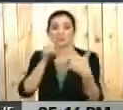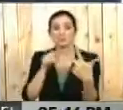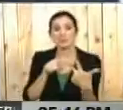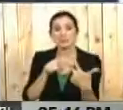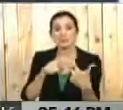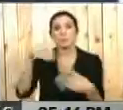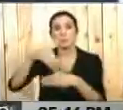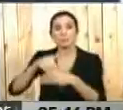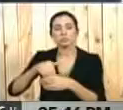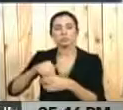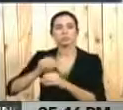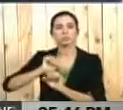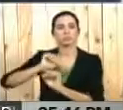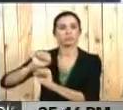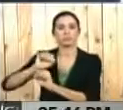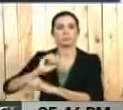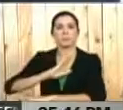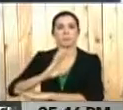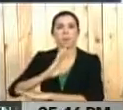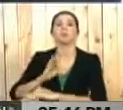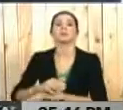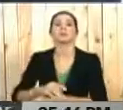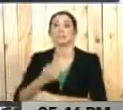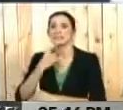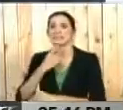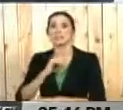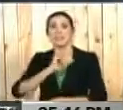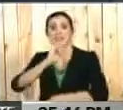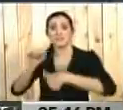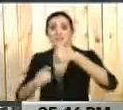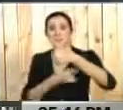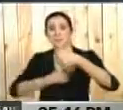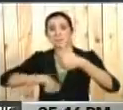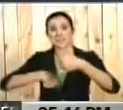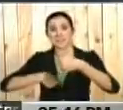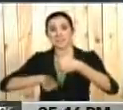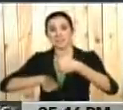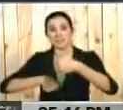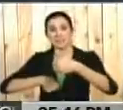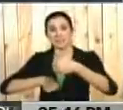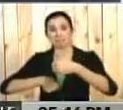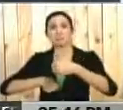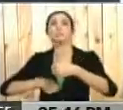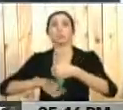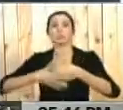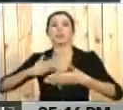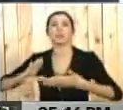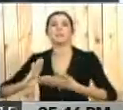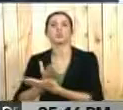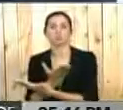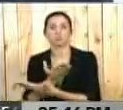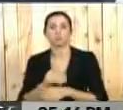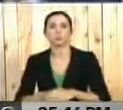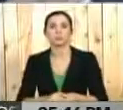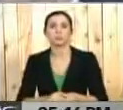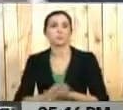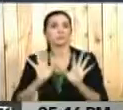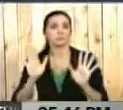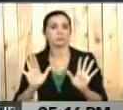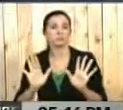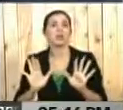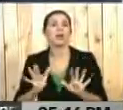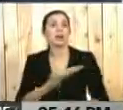censura que acarreen la remoción del vicepresidente. En ese momento se activa la facultad presidencial